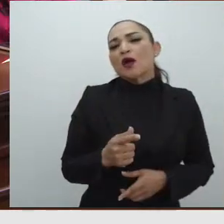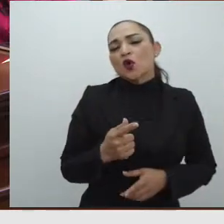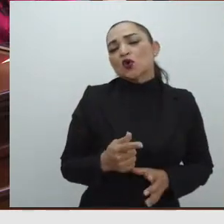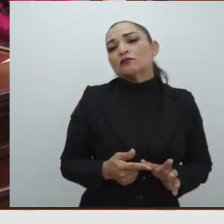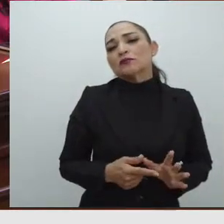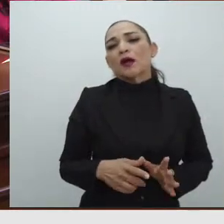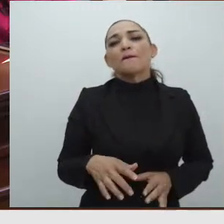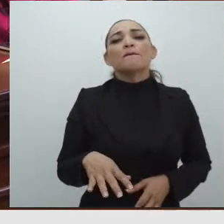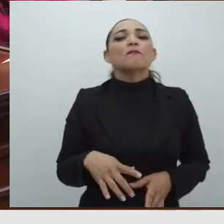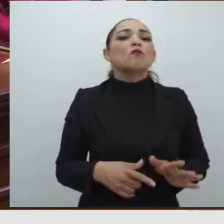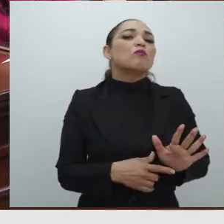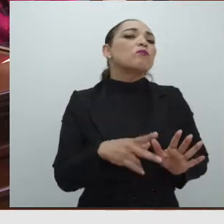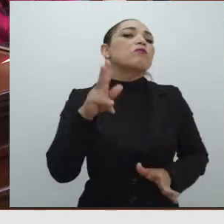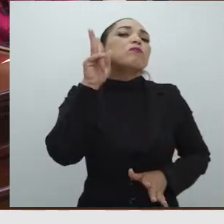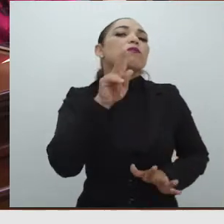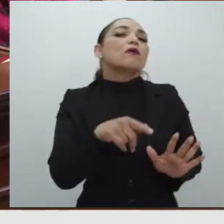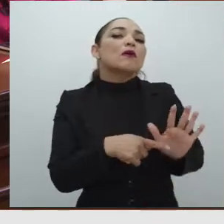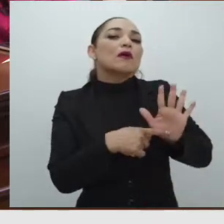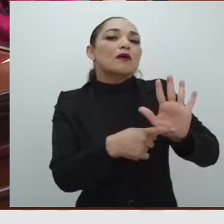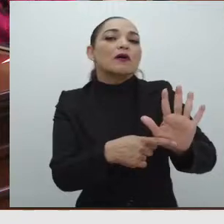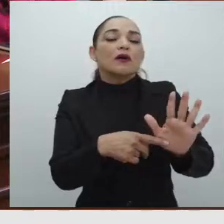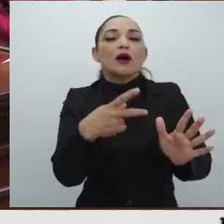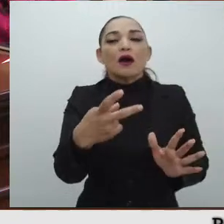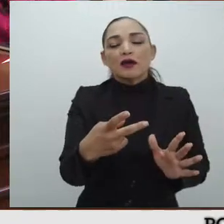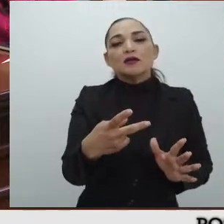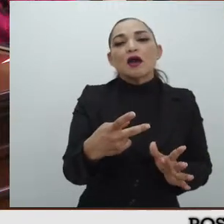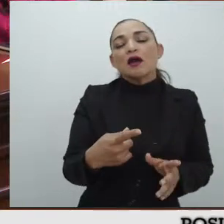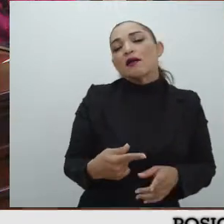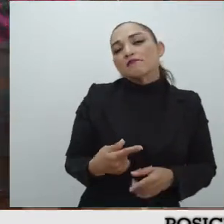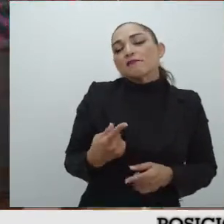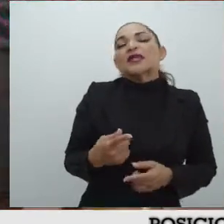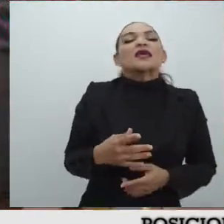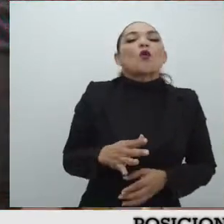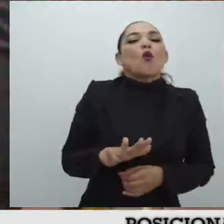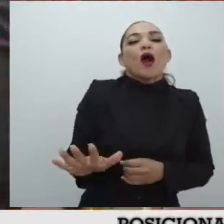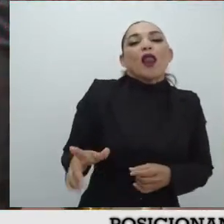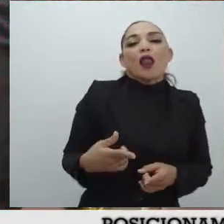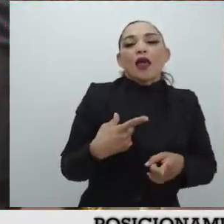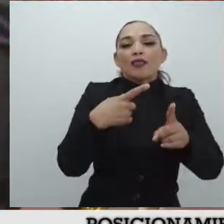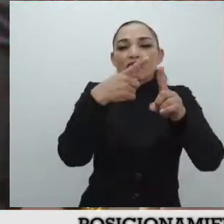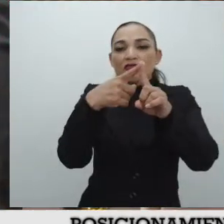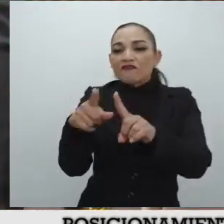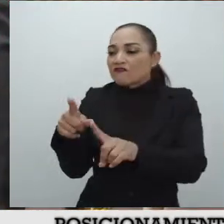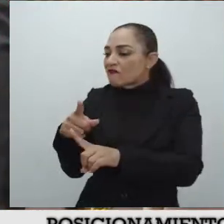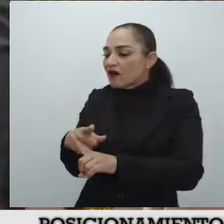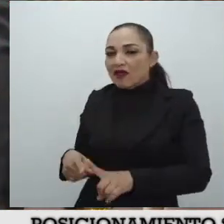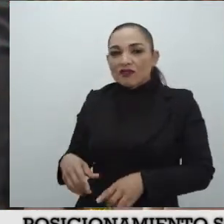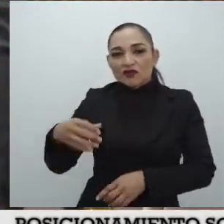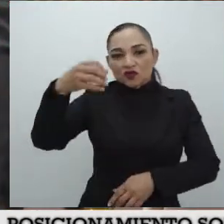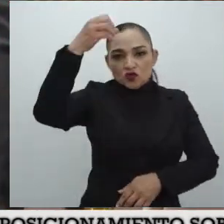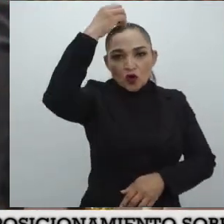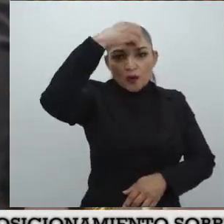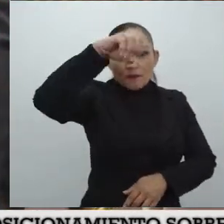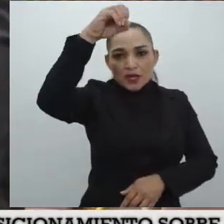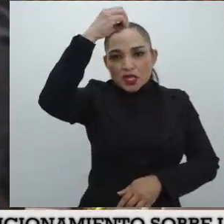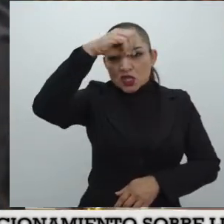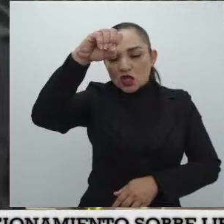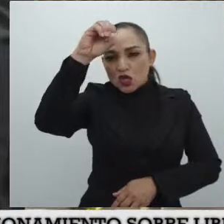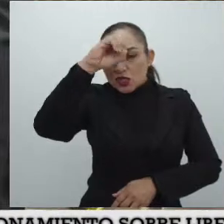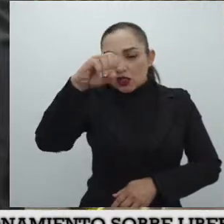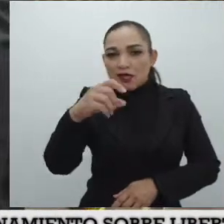de ello es la gran pluralidad en las opiniones hacia los